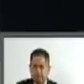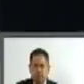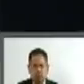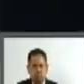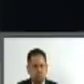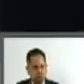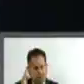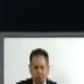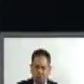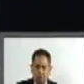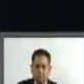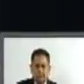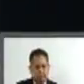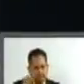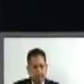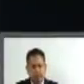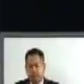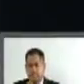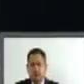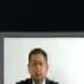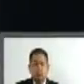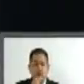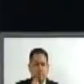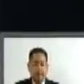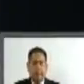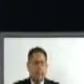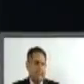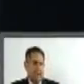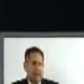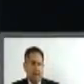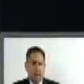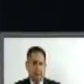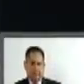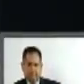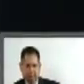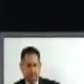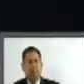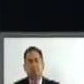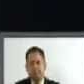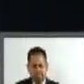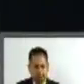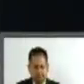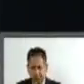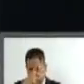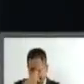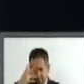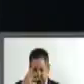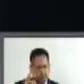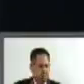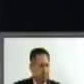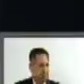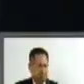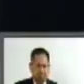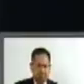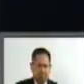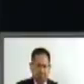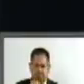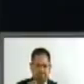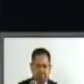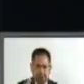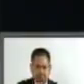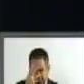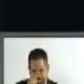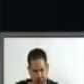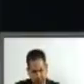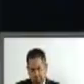acertada decisión del primer ministro Justin Trudeau de eliminar el innecesario requisito de visa a los connacionales mexicanos que deseen visitar